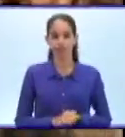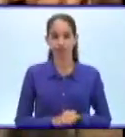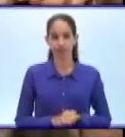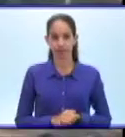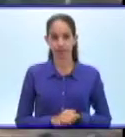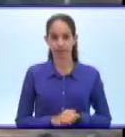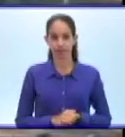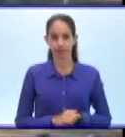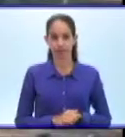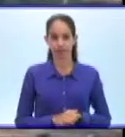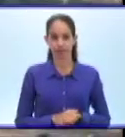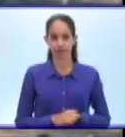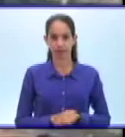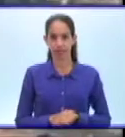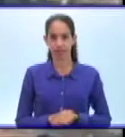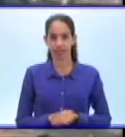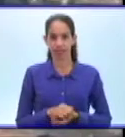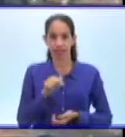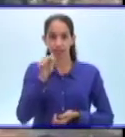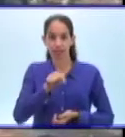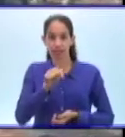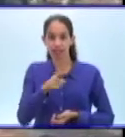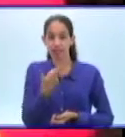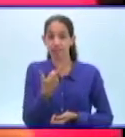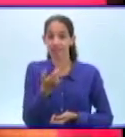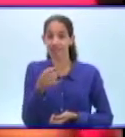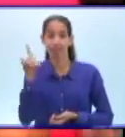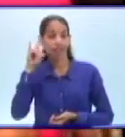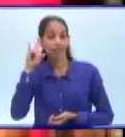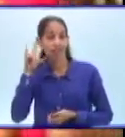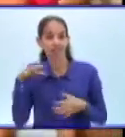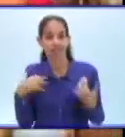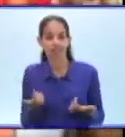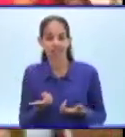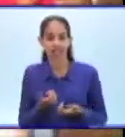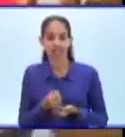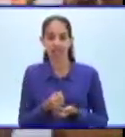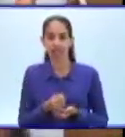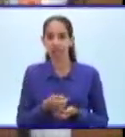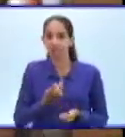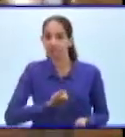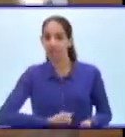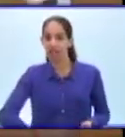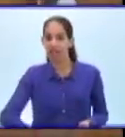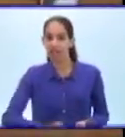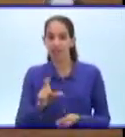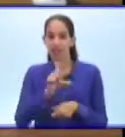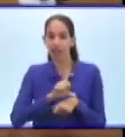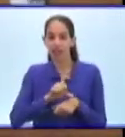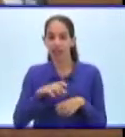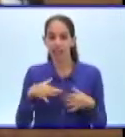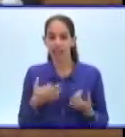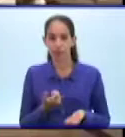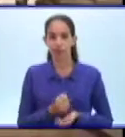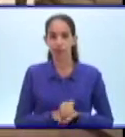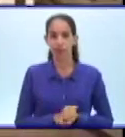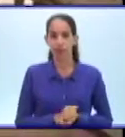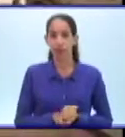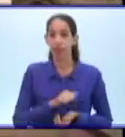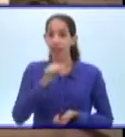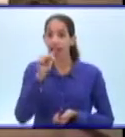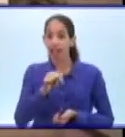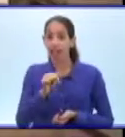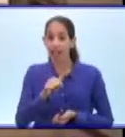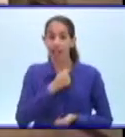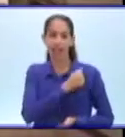Dianelis Mustelier, una de las mejores productoras de leche de cabra del municipio de Jimabayú, nació en el campo y lleva muy arraigado en su sangre y en su manera de actuar